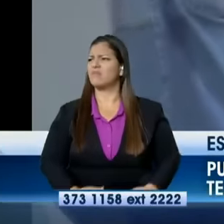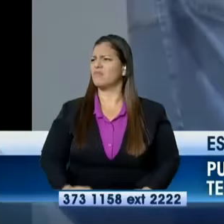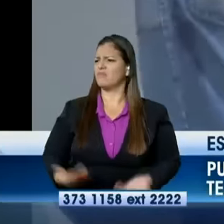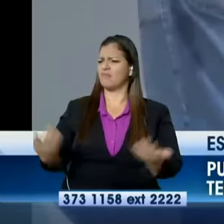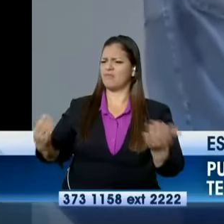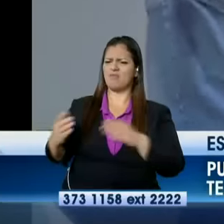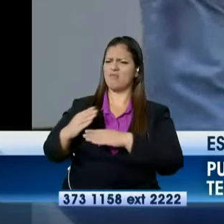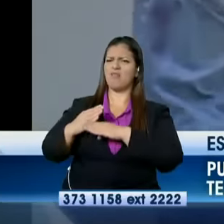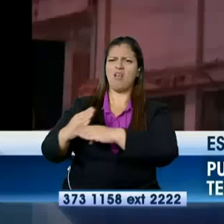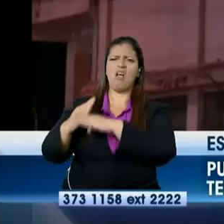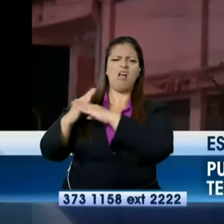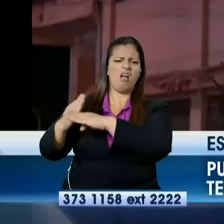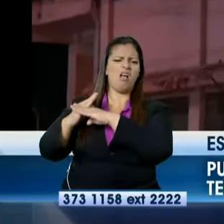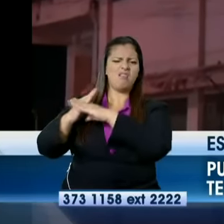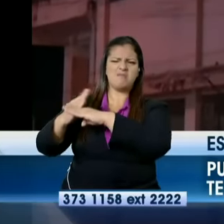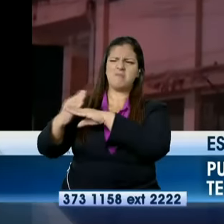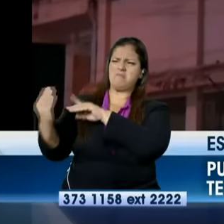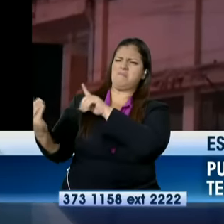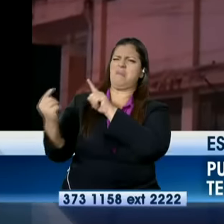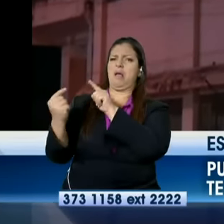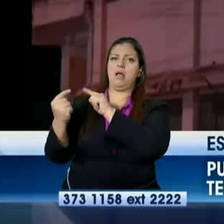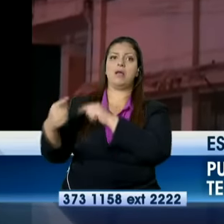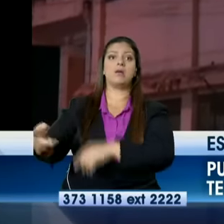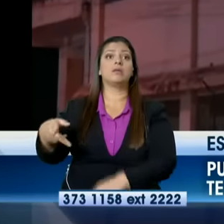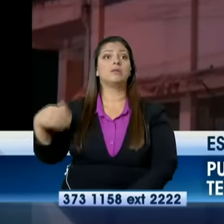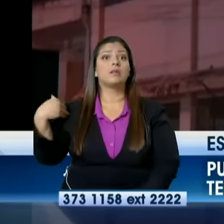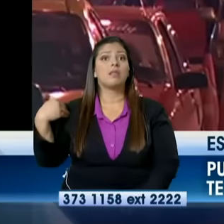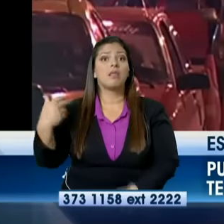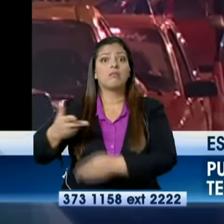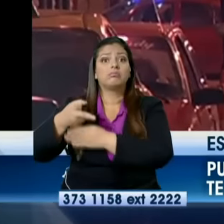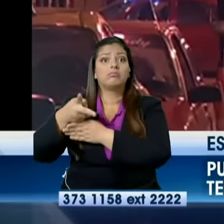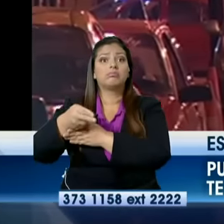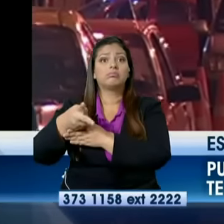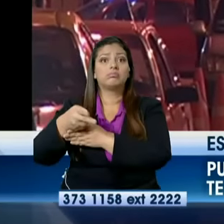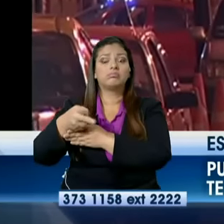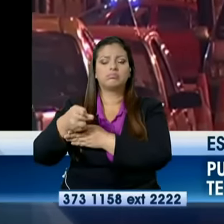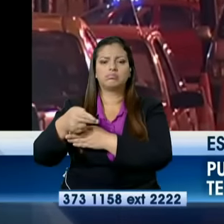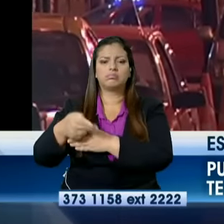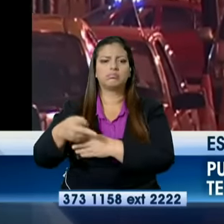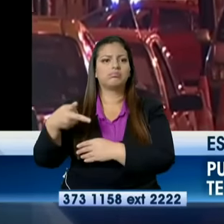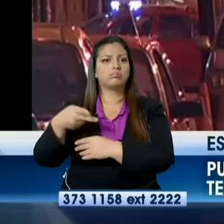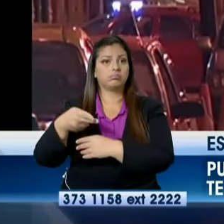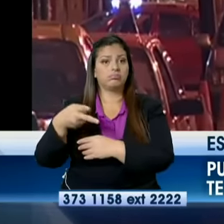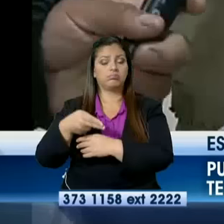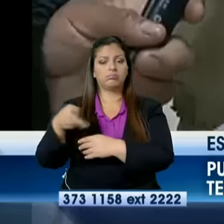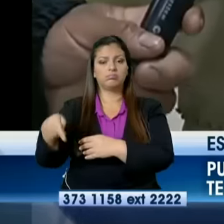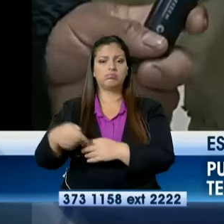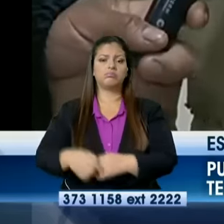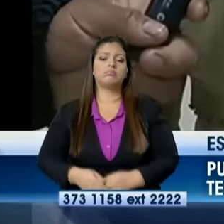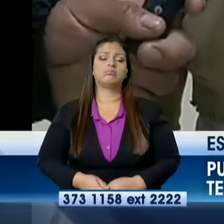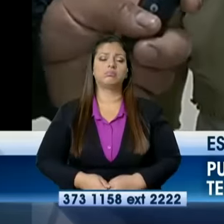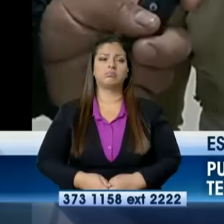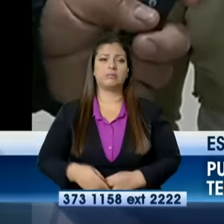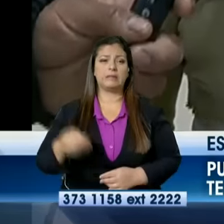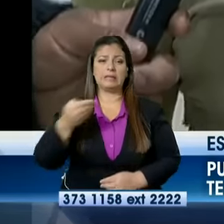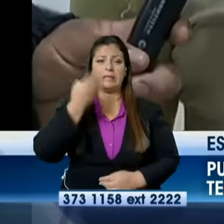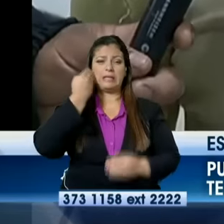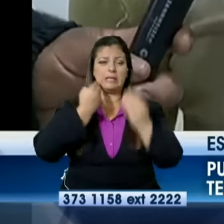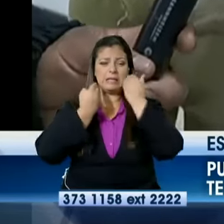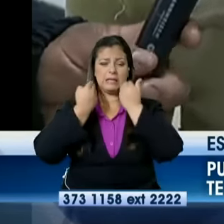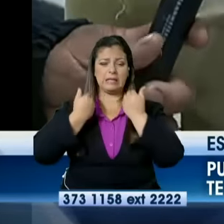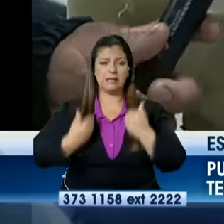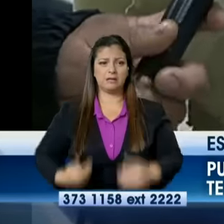fue abordado por un sujeto mientras salía del plantel educativo en compañía de su novia. Le quiso intentar robar y